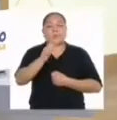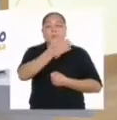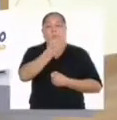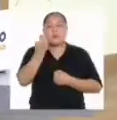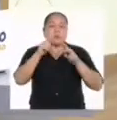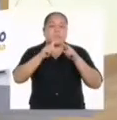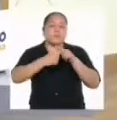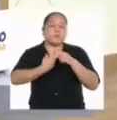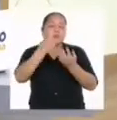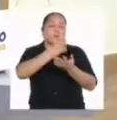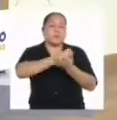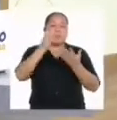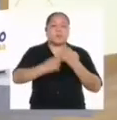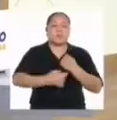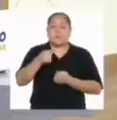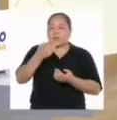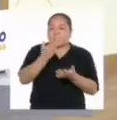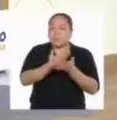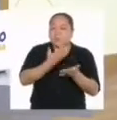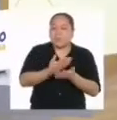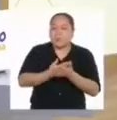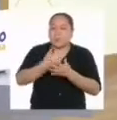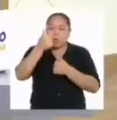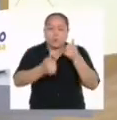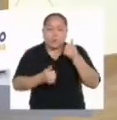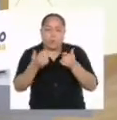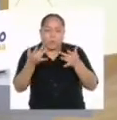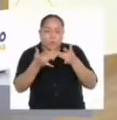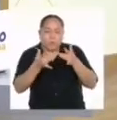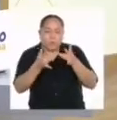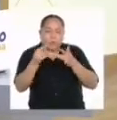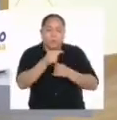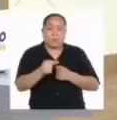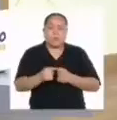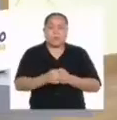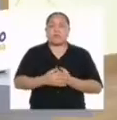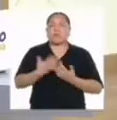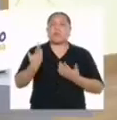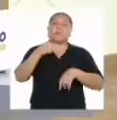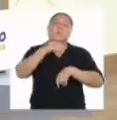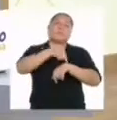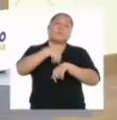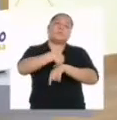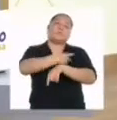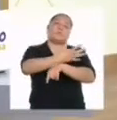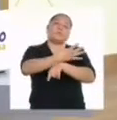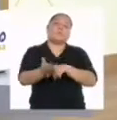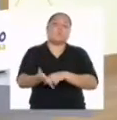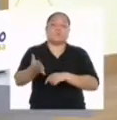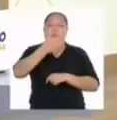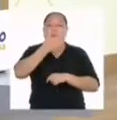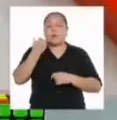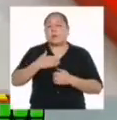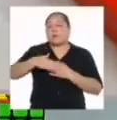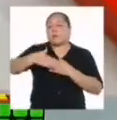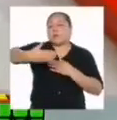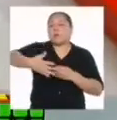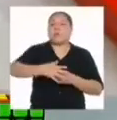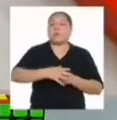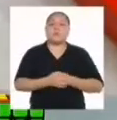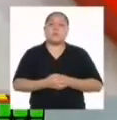Mejor empecemos el programa, porque ir probando cuál sería la combinación que necesitamos nos va a tomar tiempo. Mejor lo hacemos